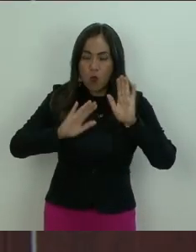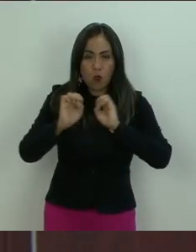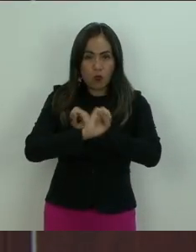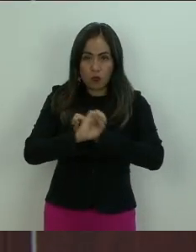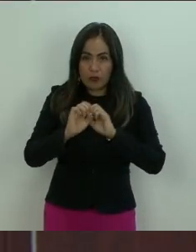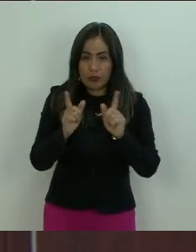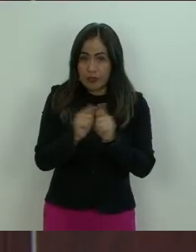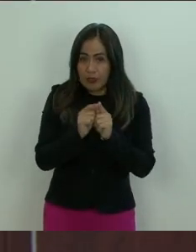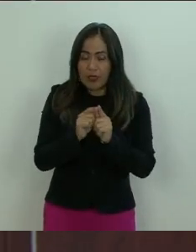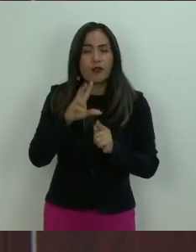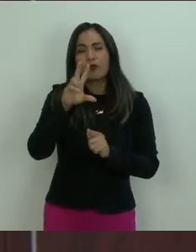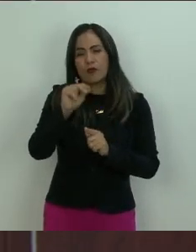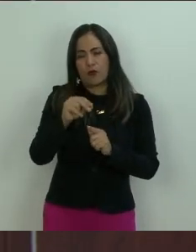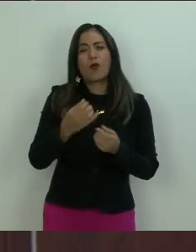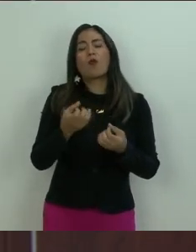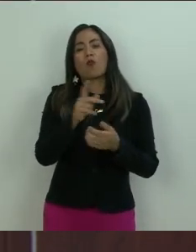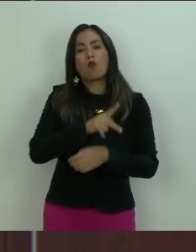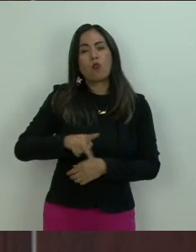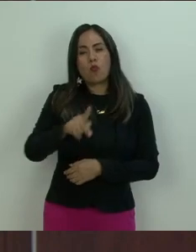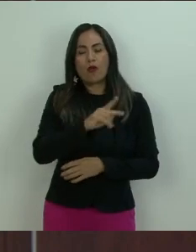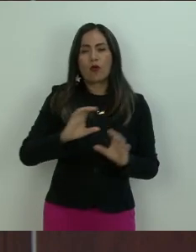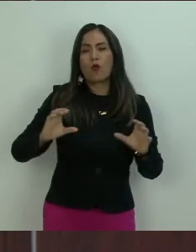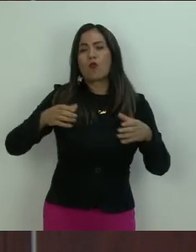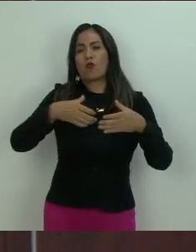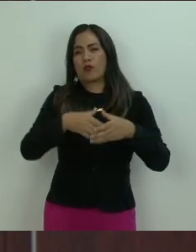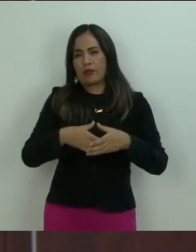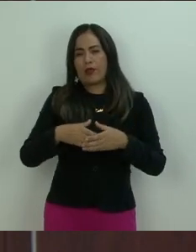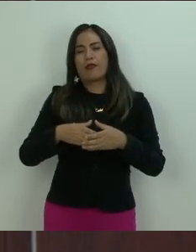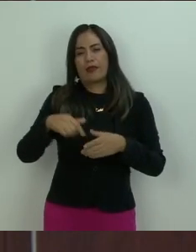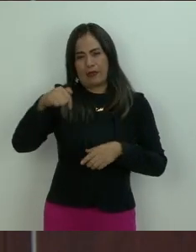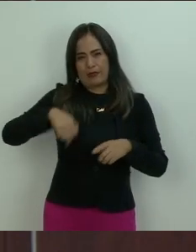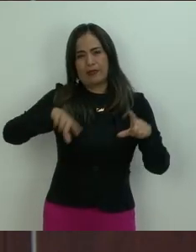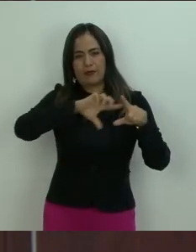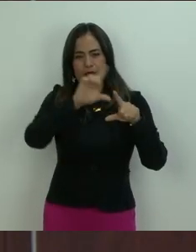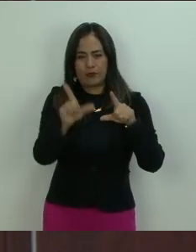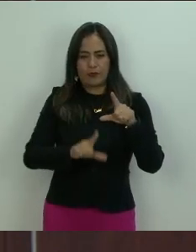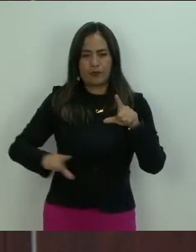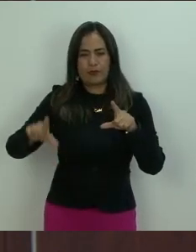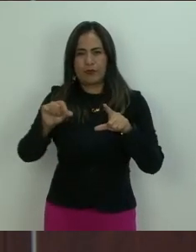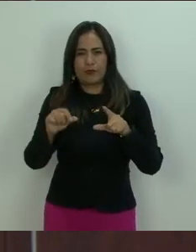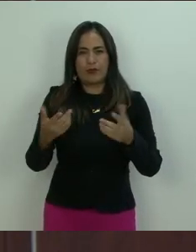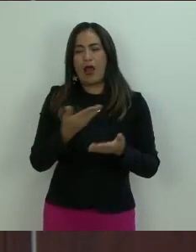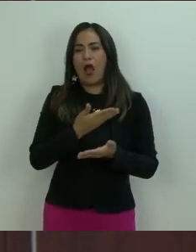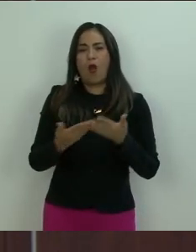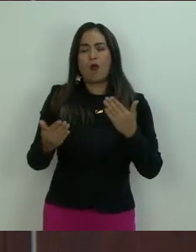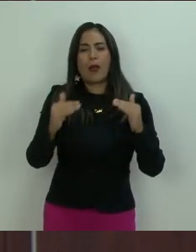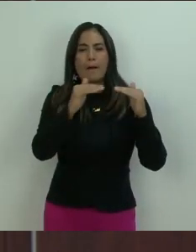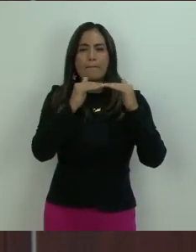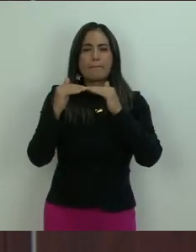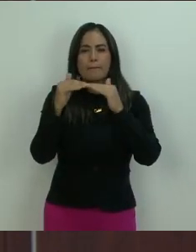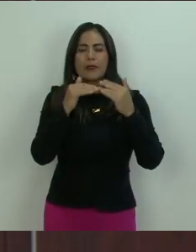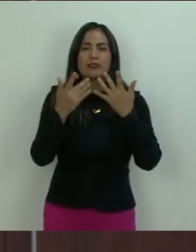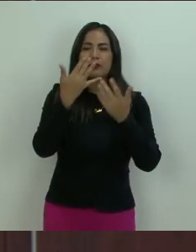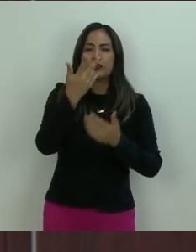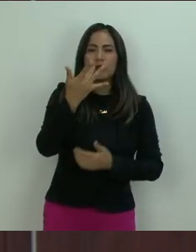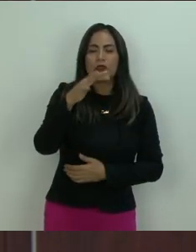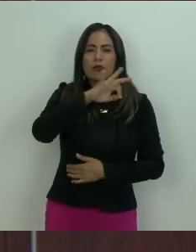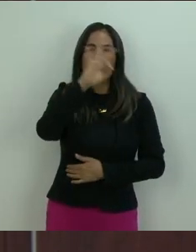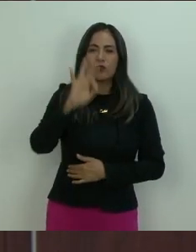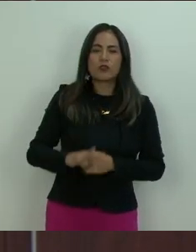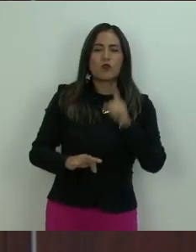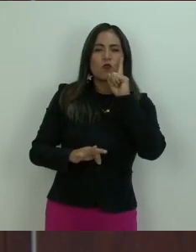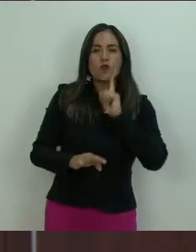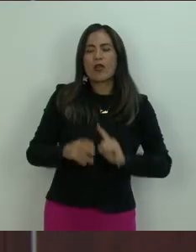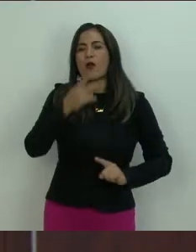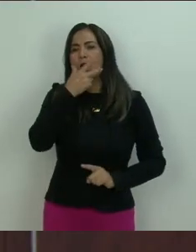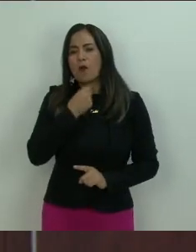muchos pueblos y comunidades de México hoy se está usando la paridad como un instrumento para